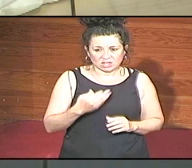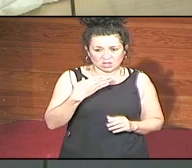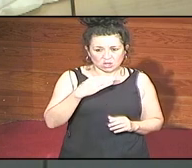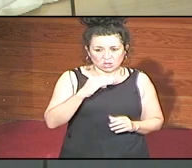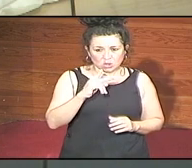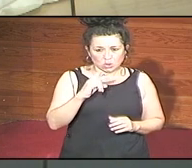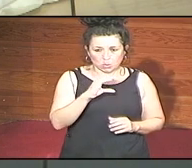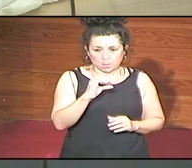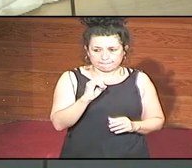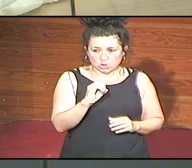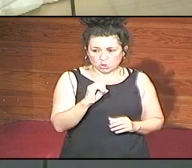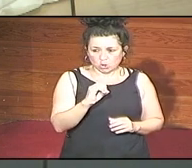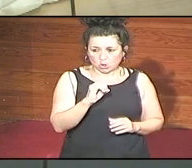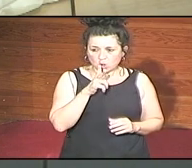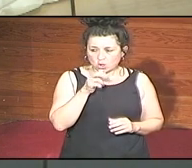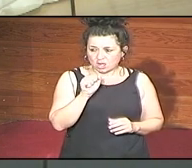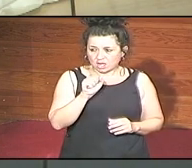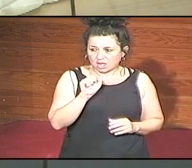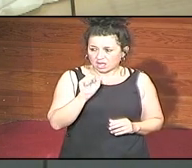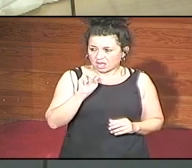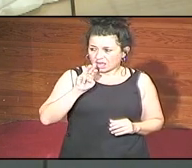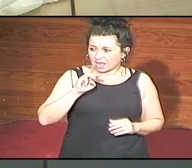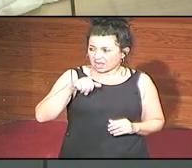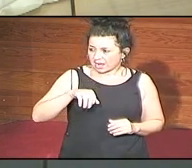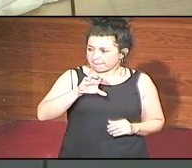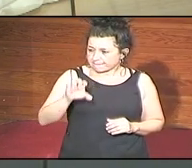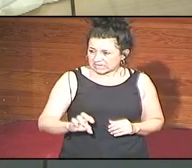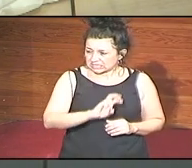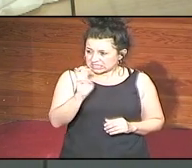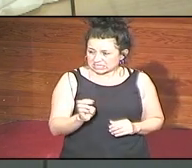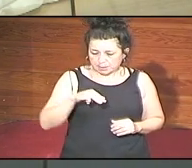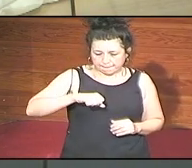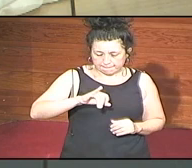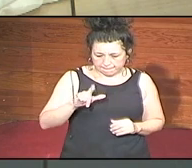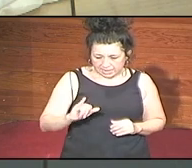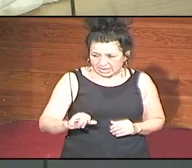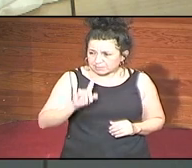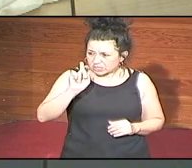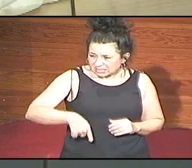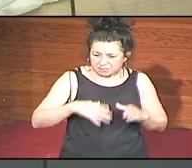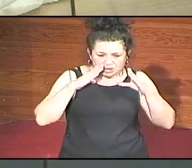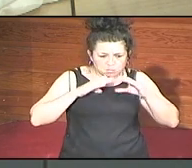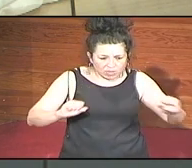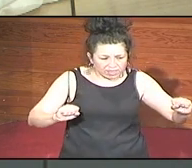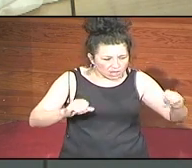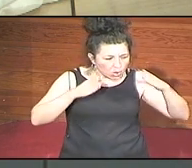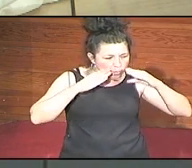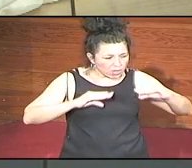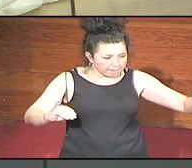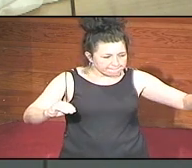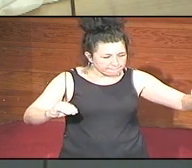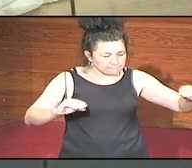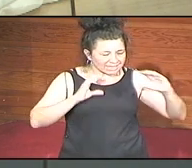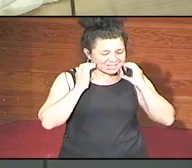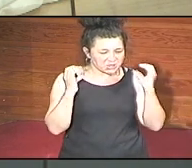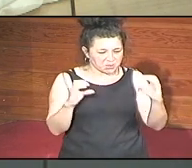zona d camerún malí y demás pero también está en la zona de mozambique o la